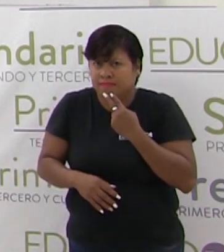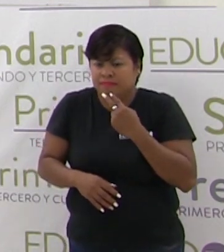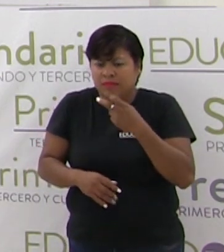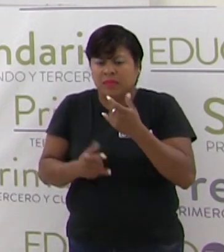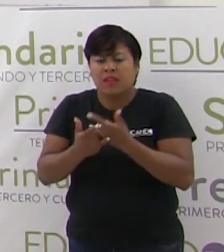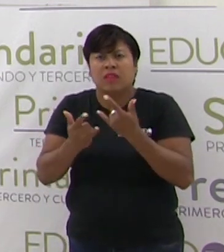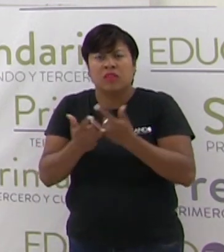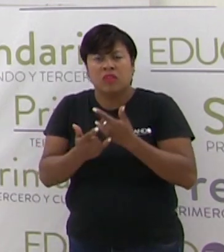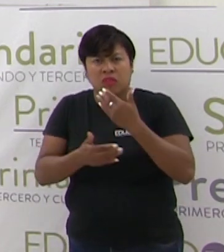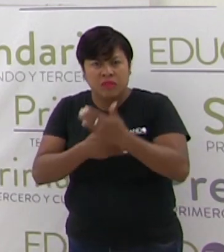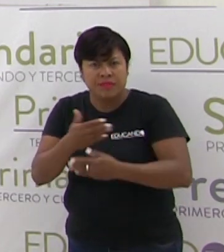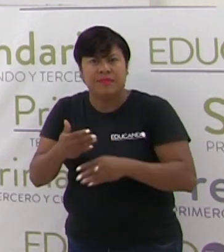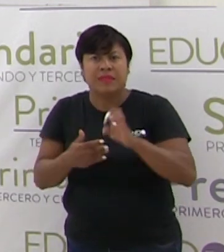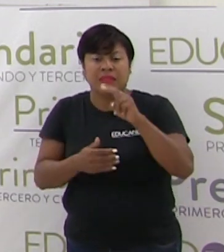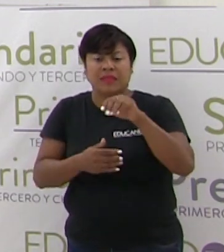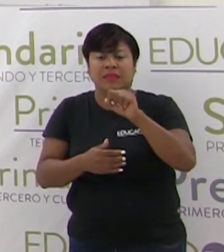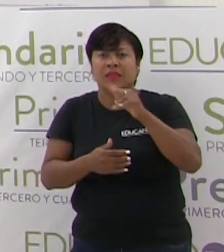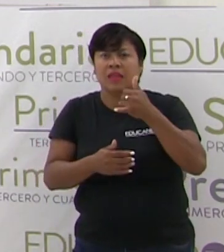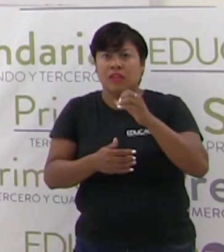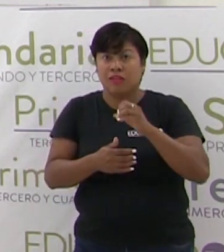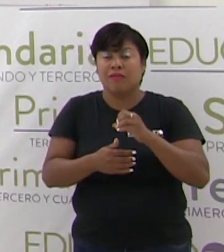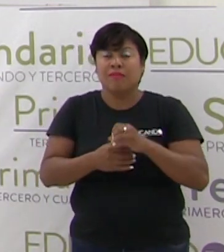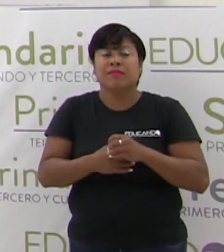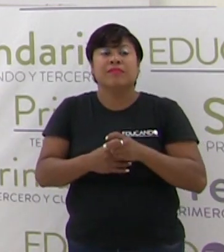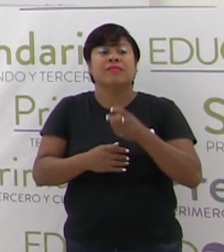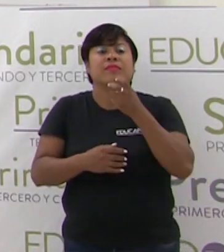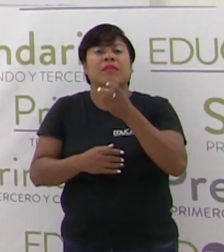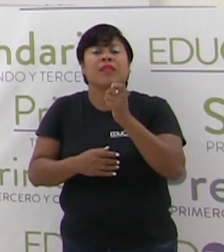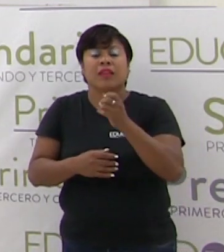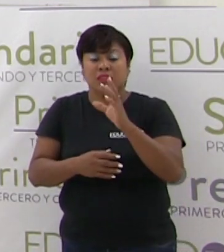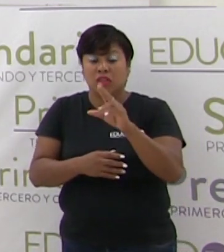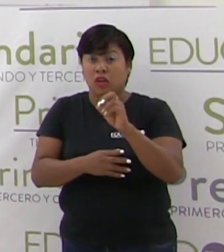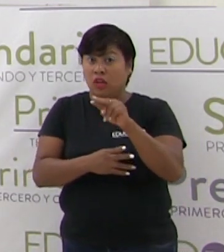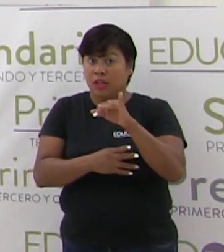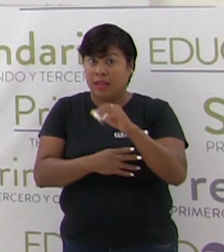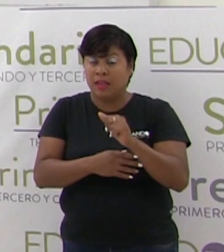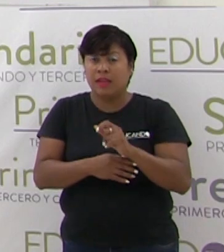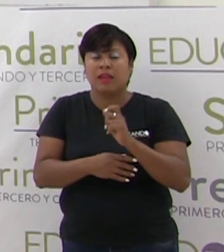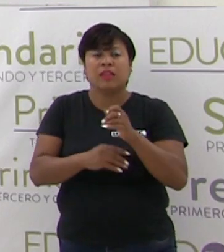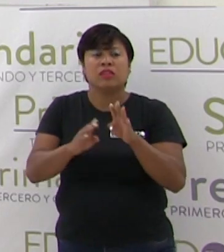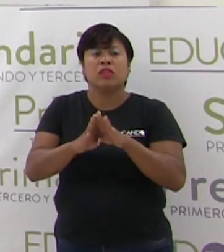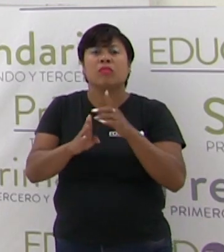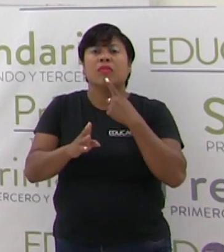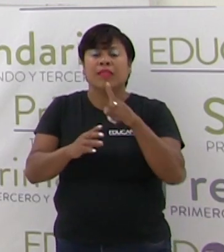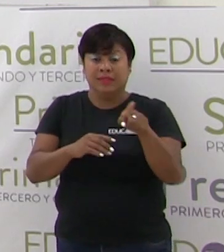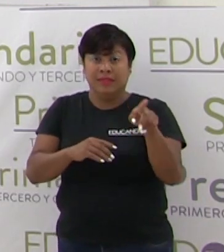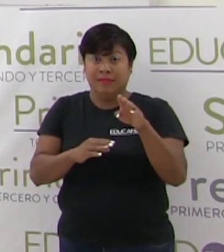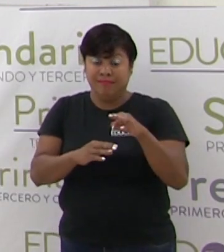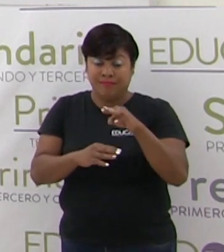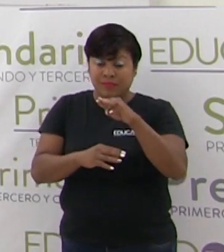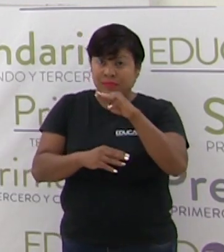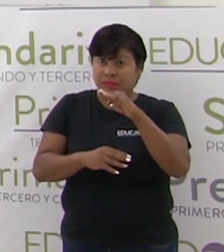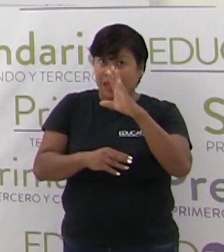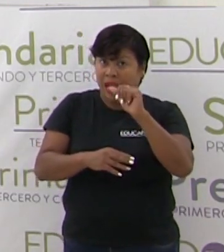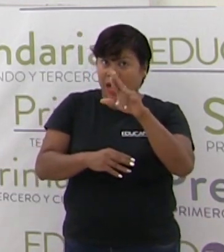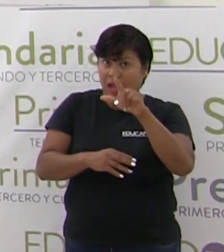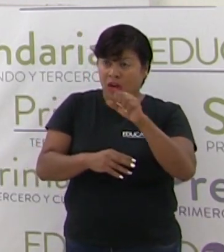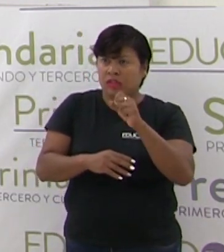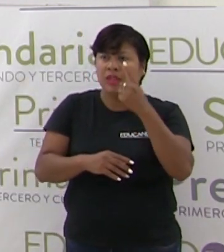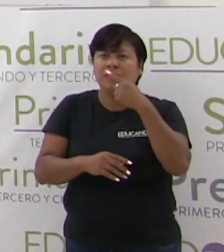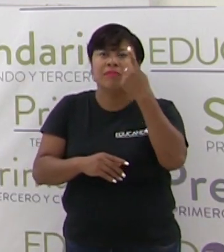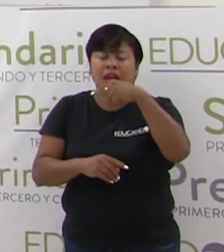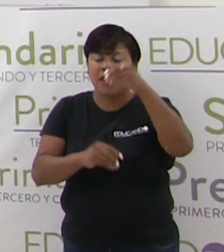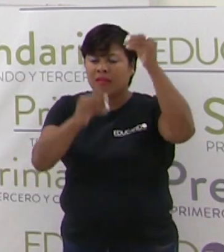sirve la crónica, para qué sirve el ensayo. Y la función de la crónica es, como dice Carlos Monsiváis, es